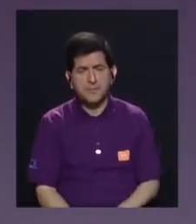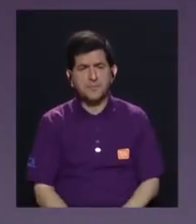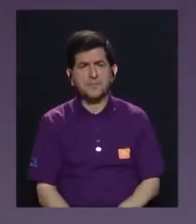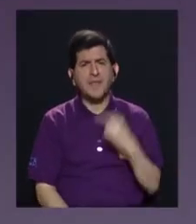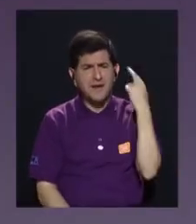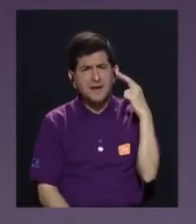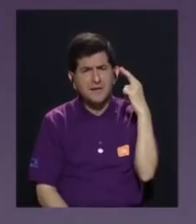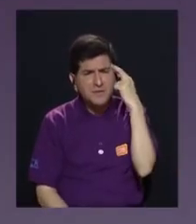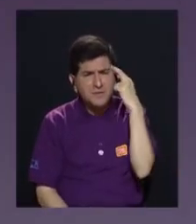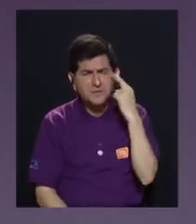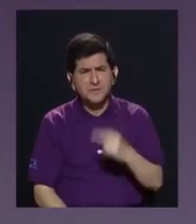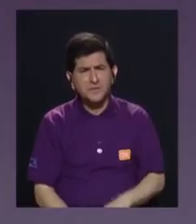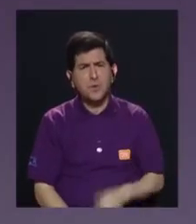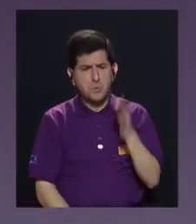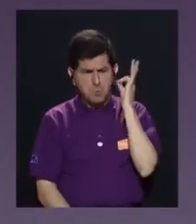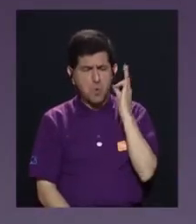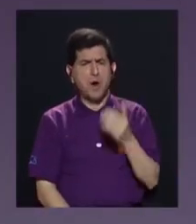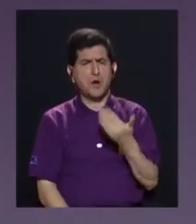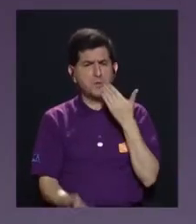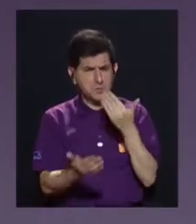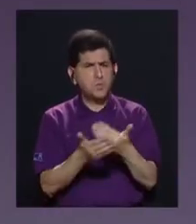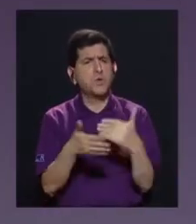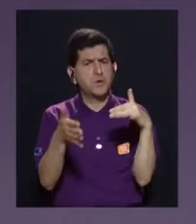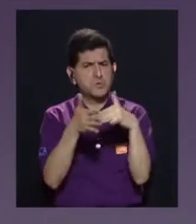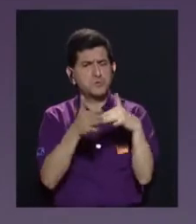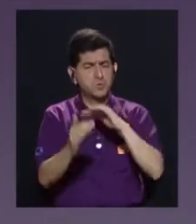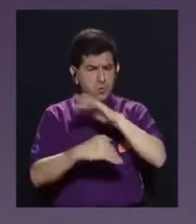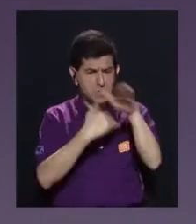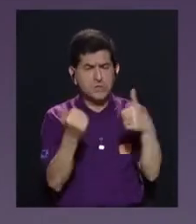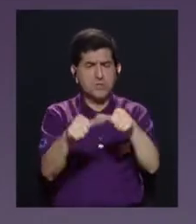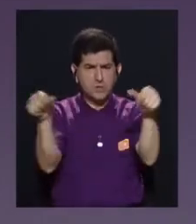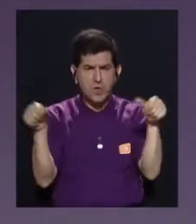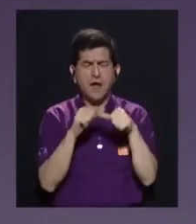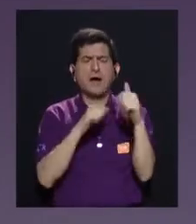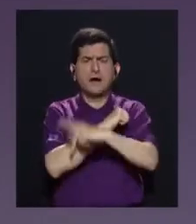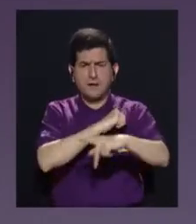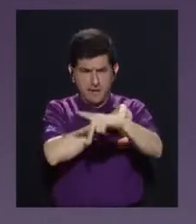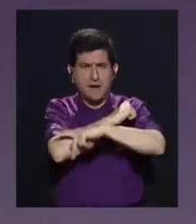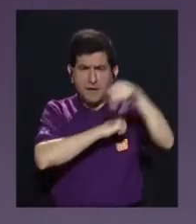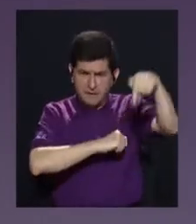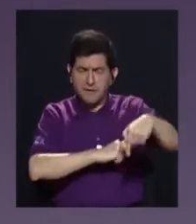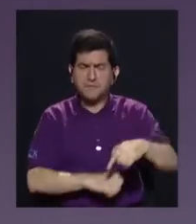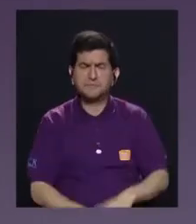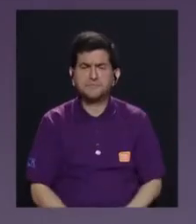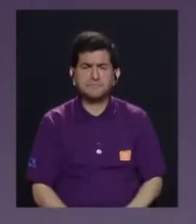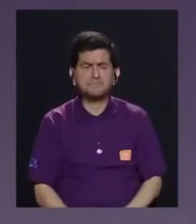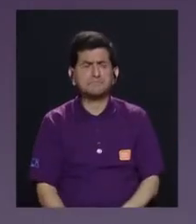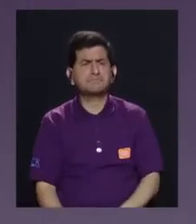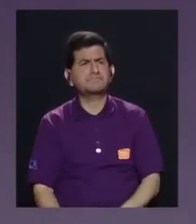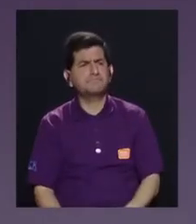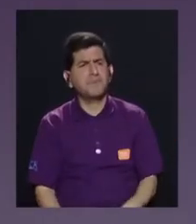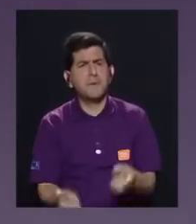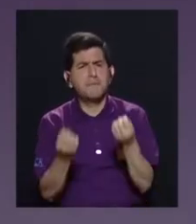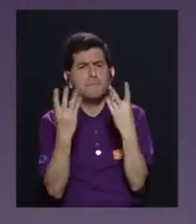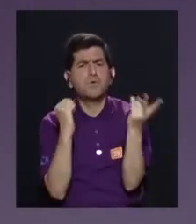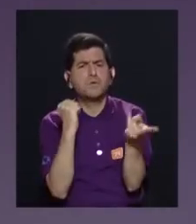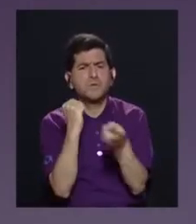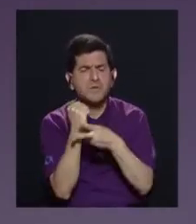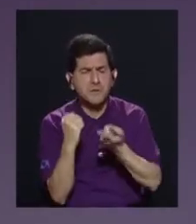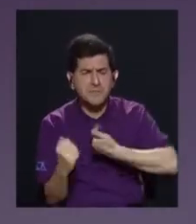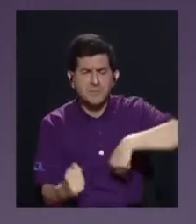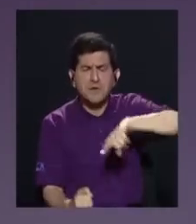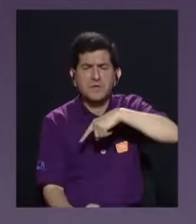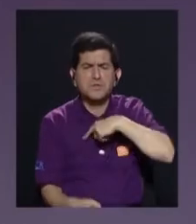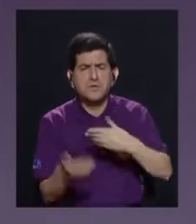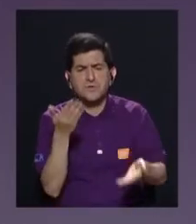mujeres preparadas en todas las áreas en este país o sea realmente muchas de las veces nos hemos